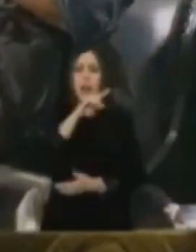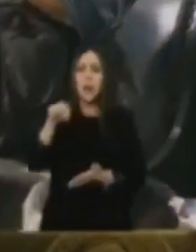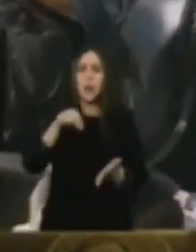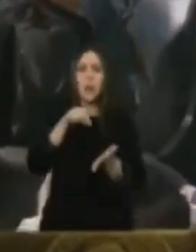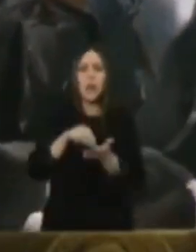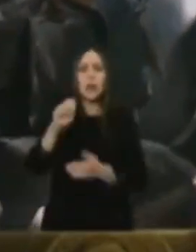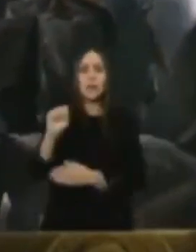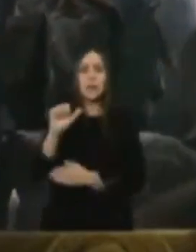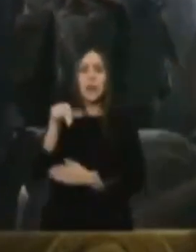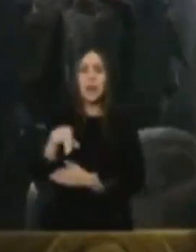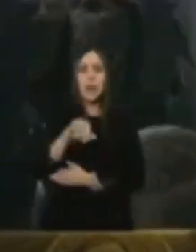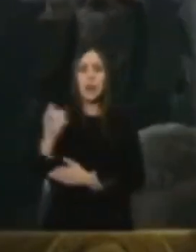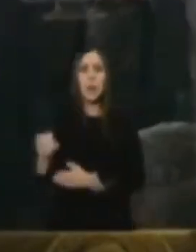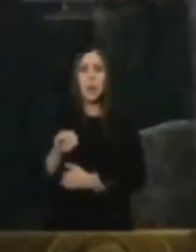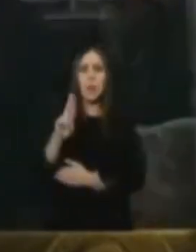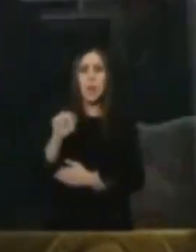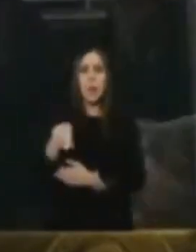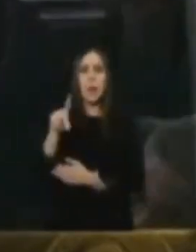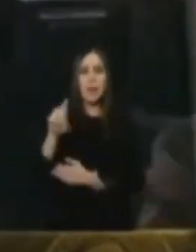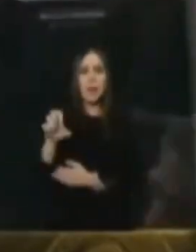Letrán. Desde